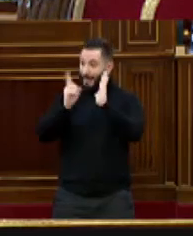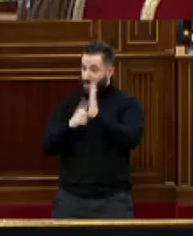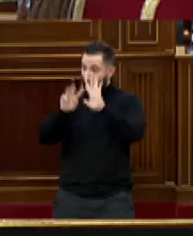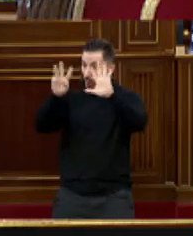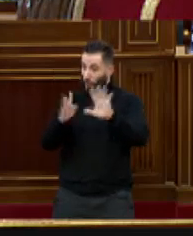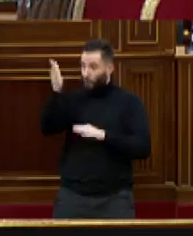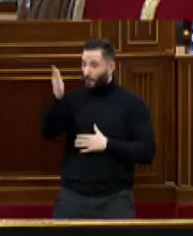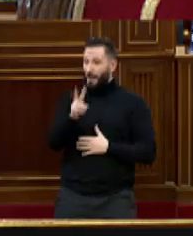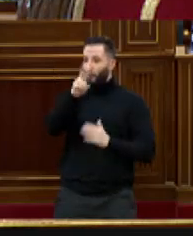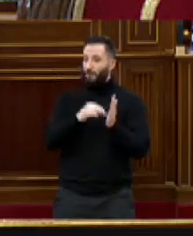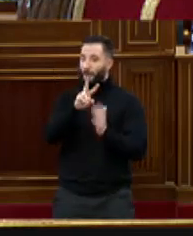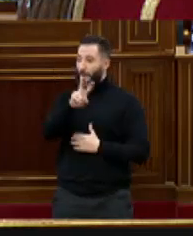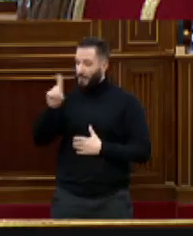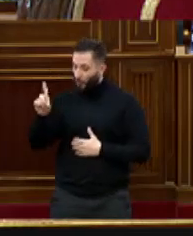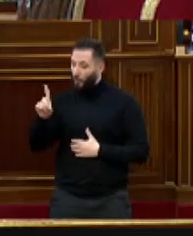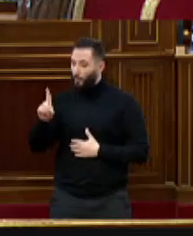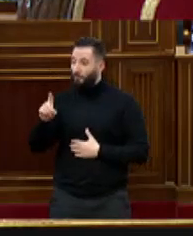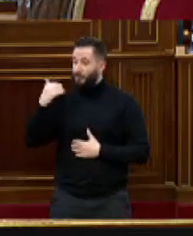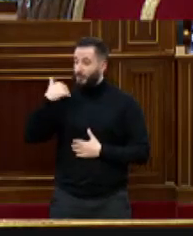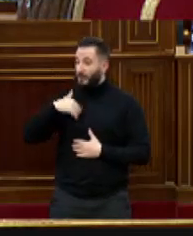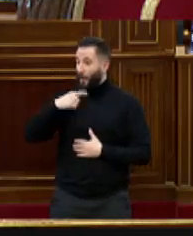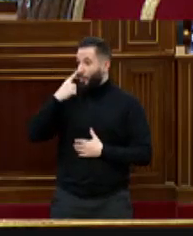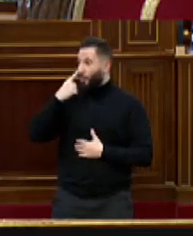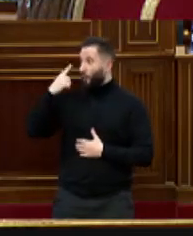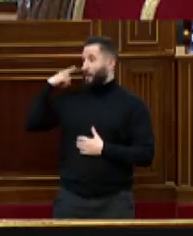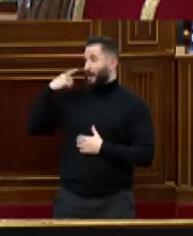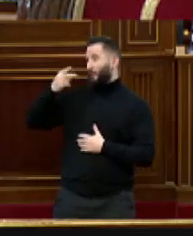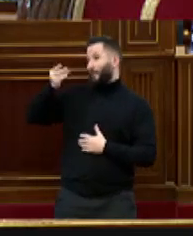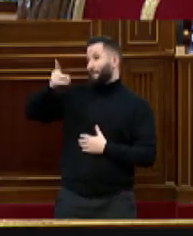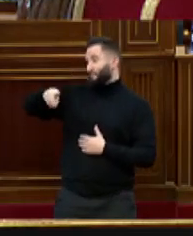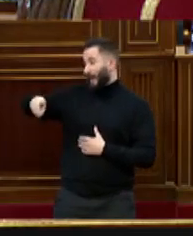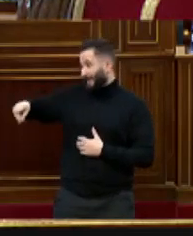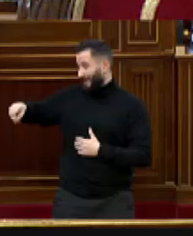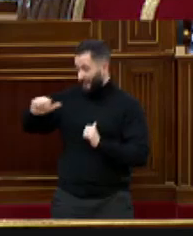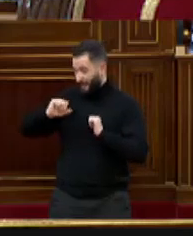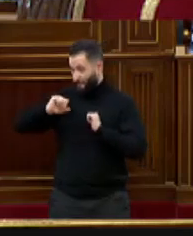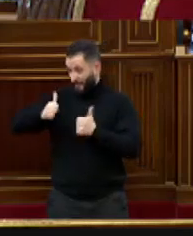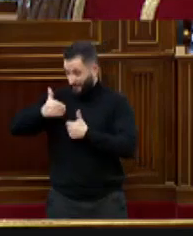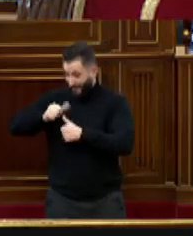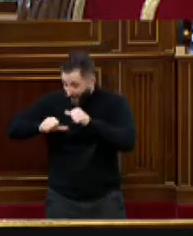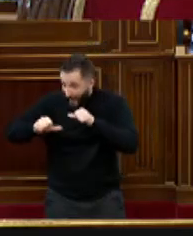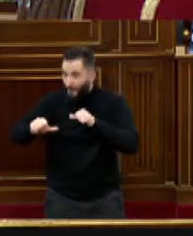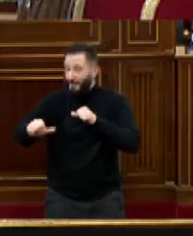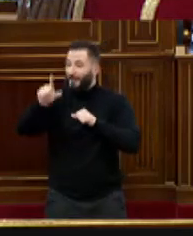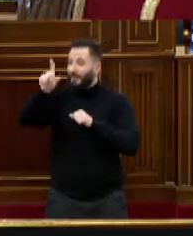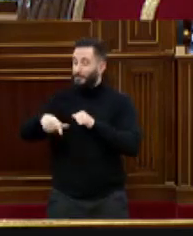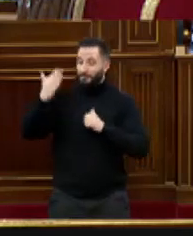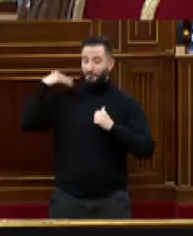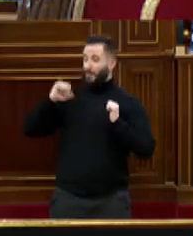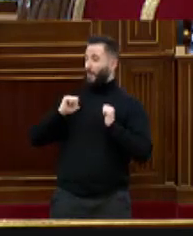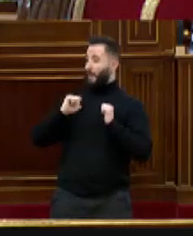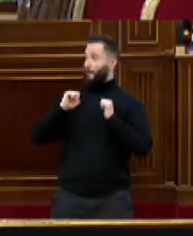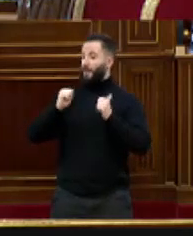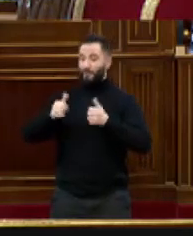2021 a un año unos meses más añadidos de su entrada en vigor y de su comienzo de